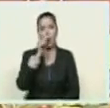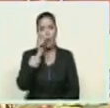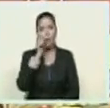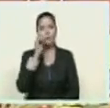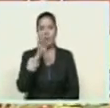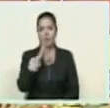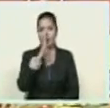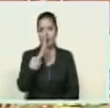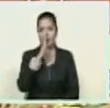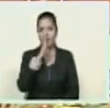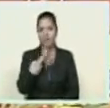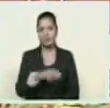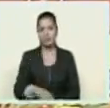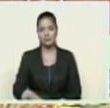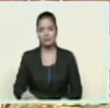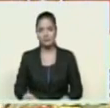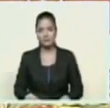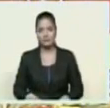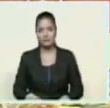marina